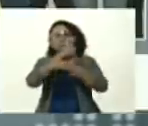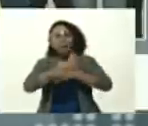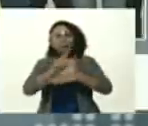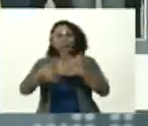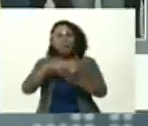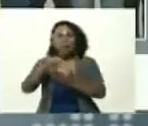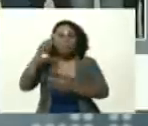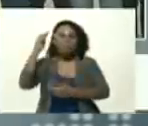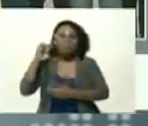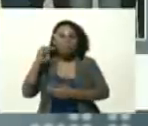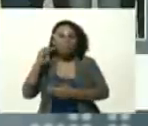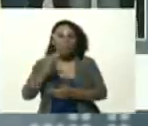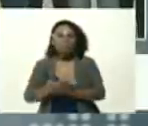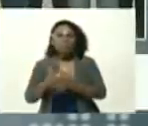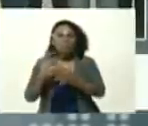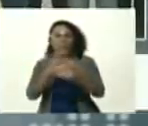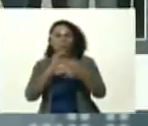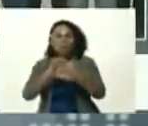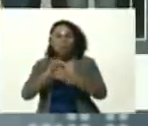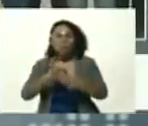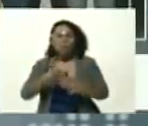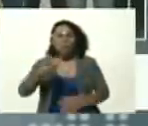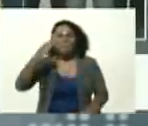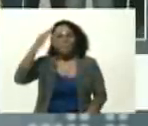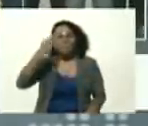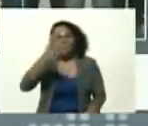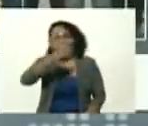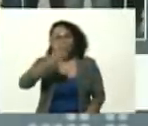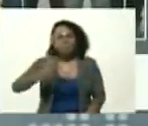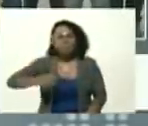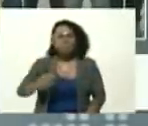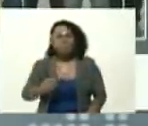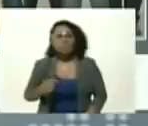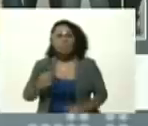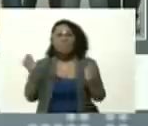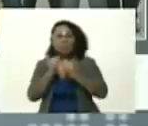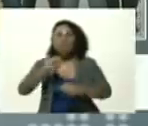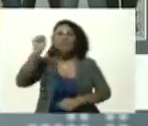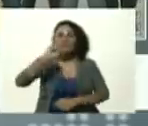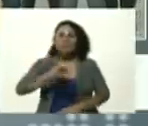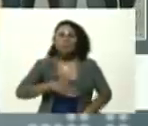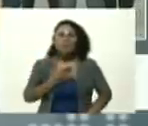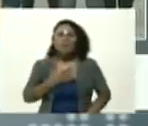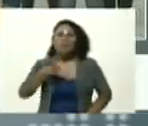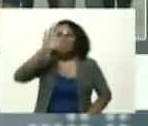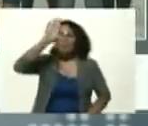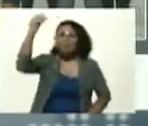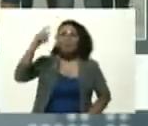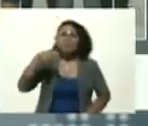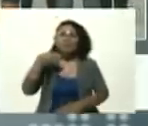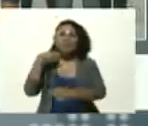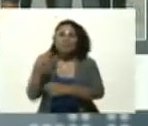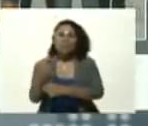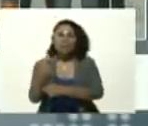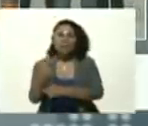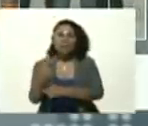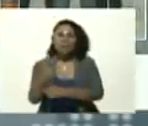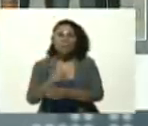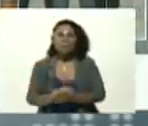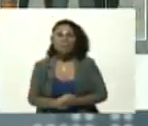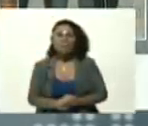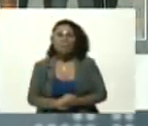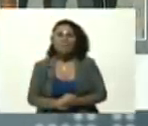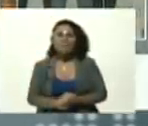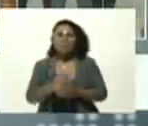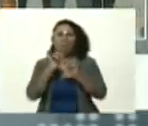Bolivariana, Unión Cívico-Militar Policial, Mérida, si se puede, que Dios les pague y